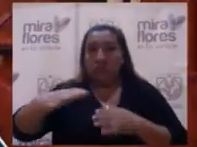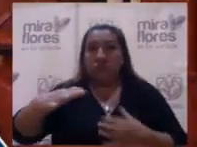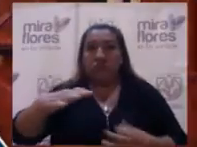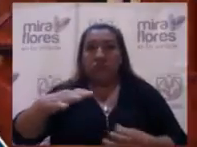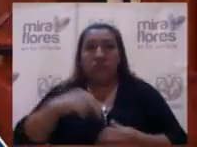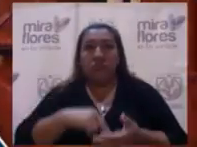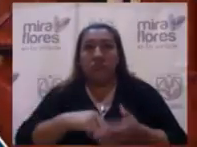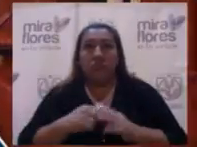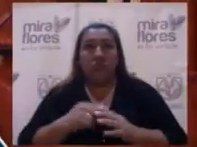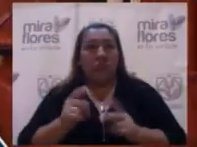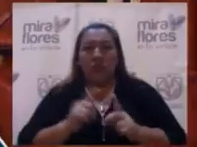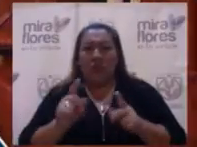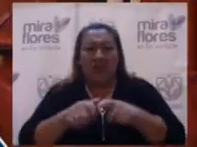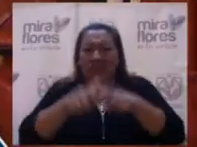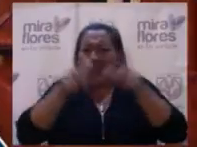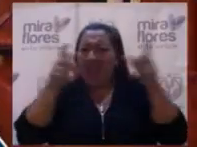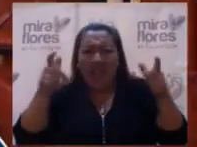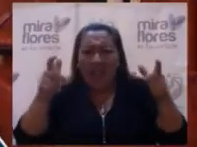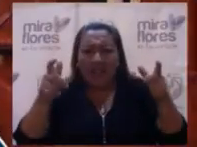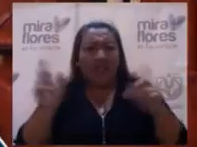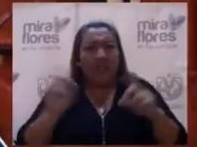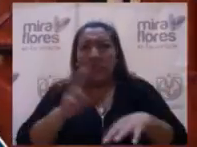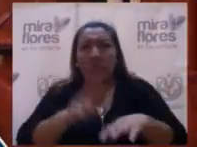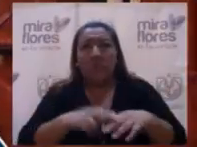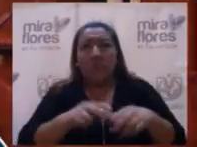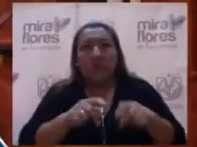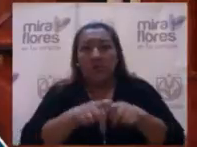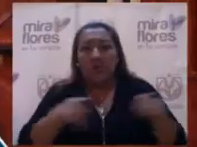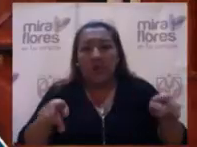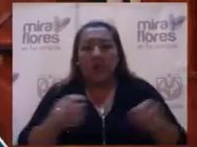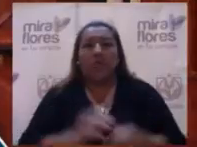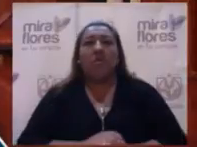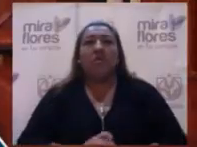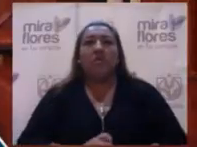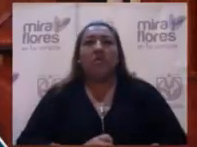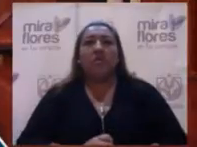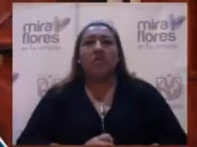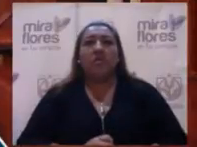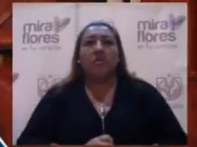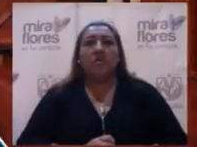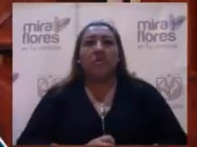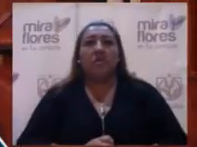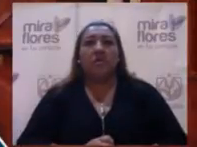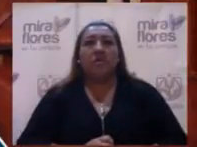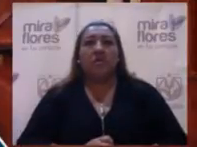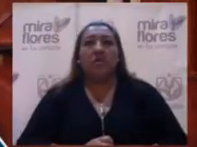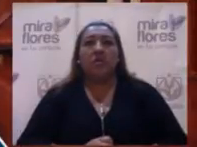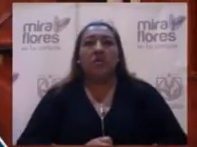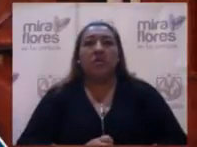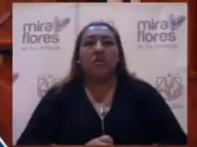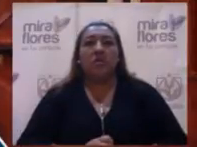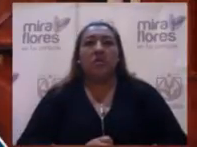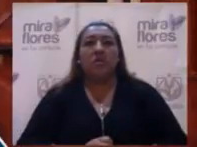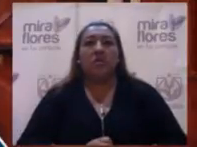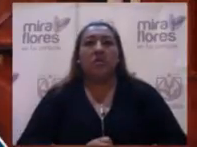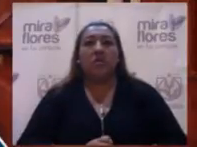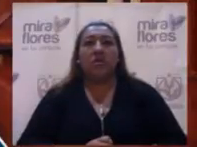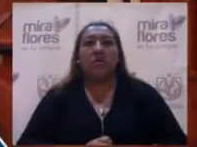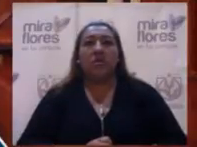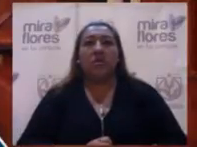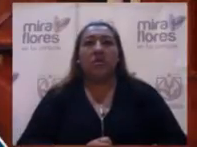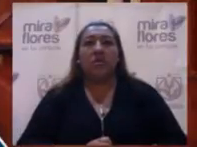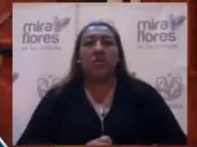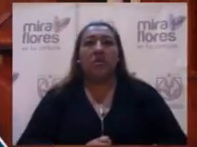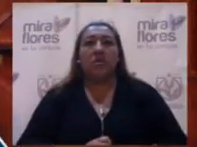un tamaño que no es muy grande en realidad, porque el campo es bastante más grande que eso, la marca de este Leicol,